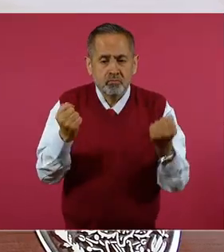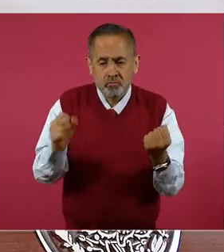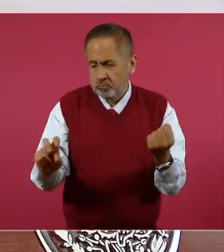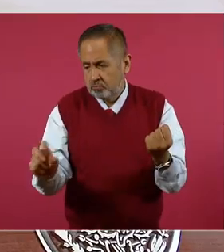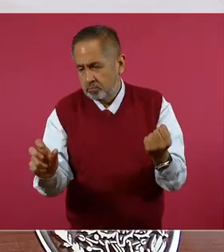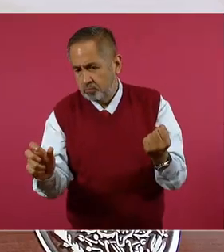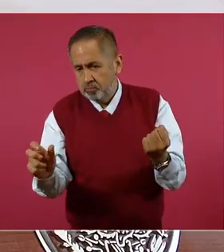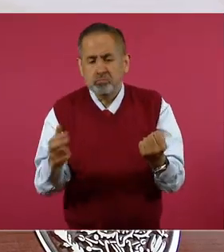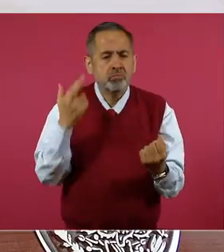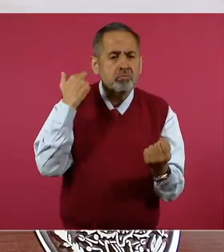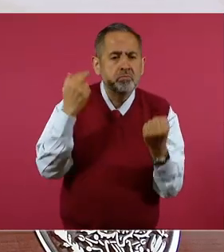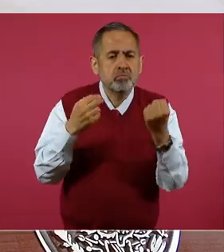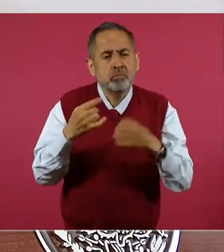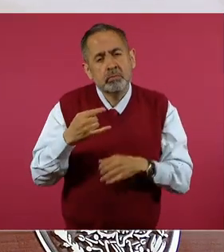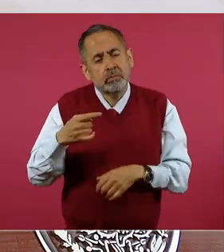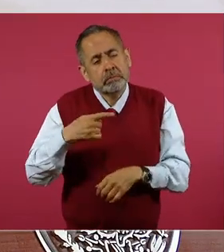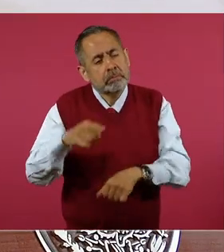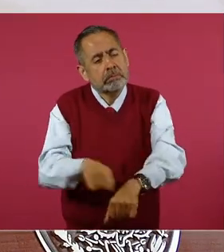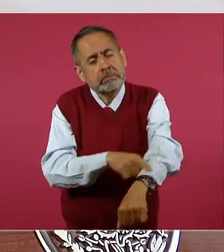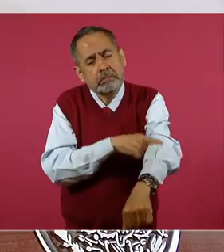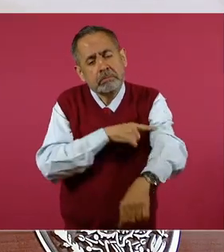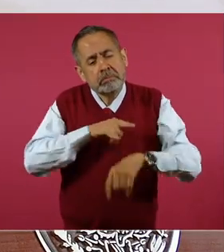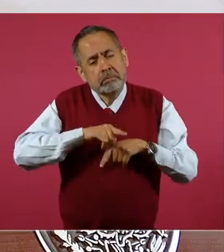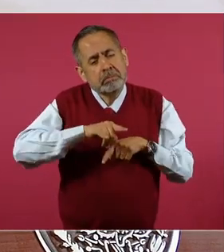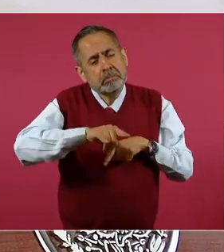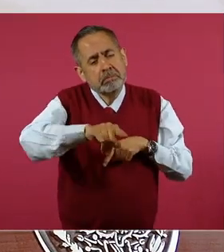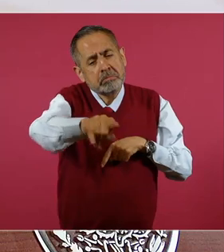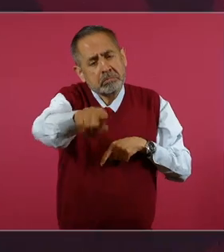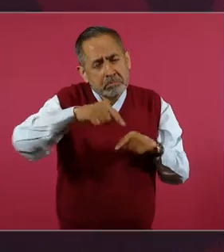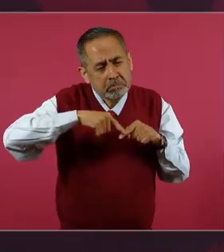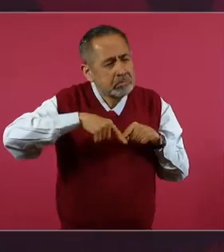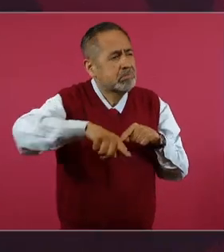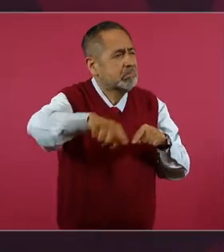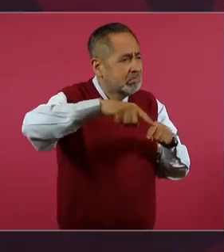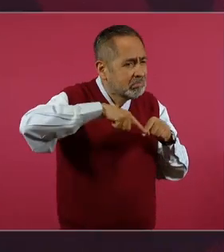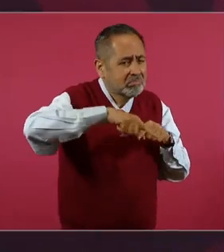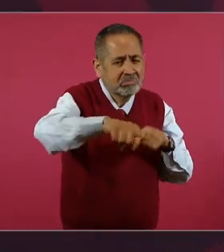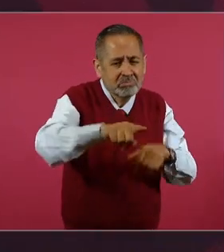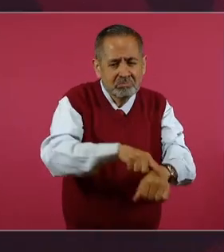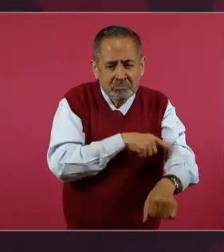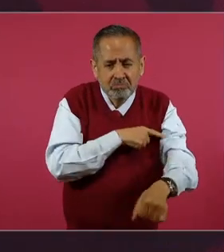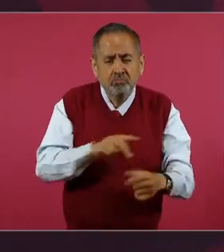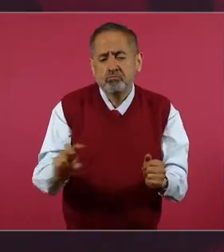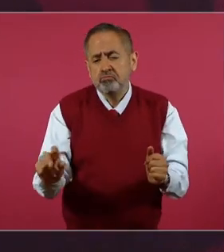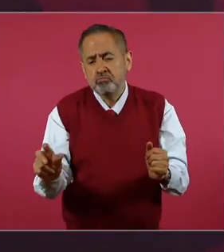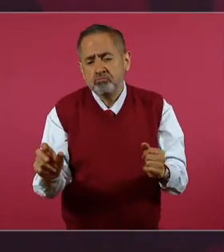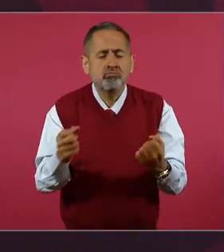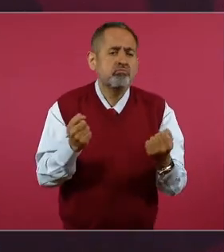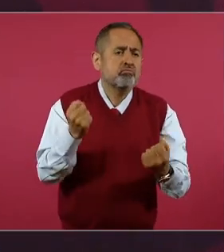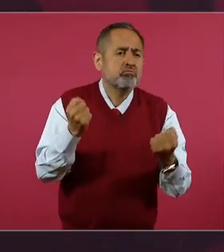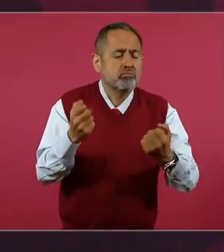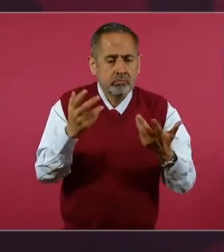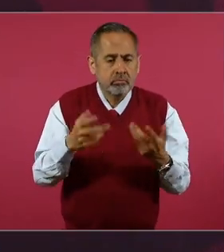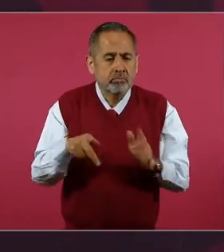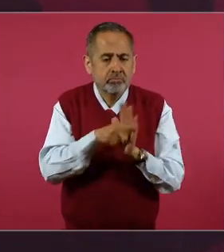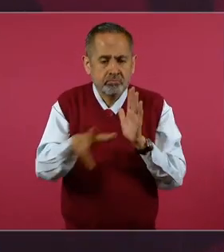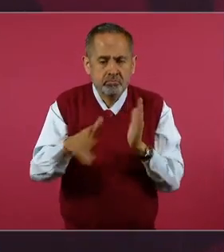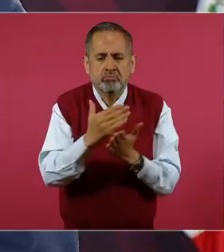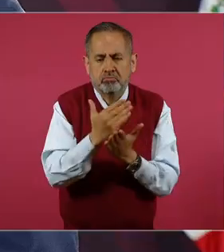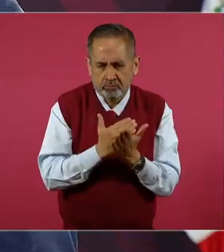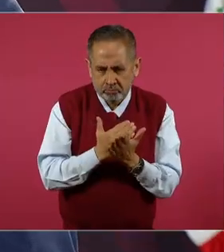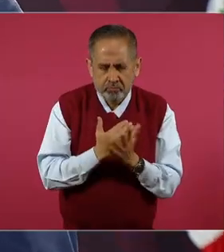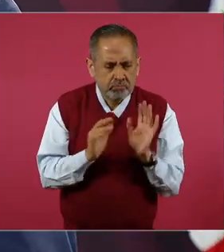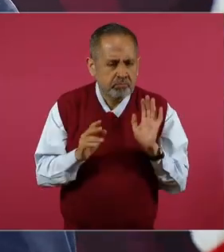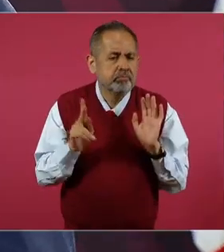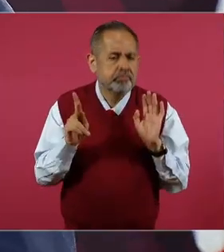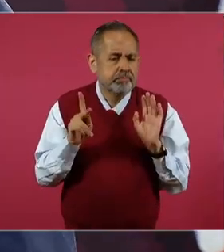por los tiempos de traslado, ahí se está escuchando la radio, los periódicos menos. Pero